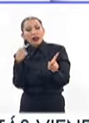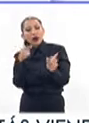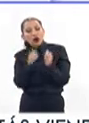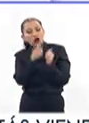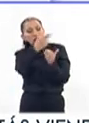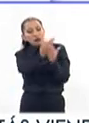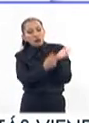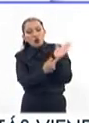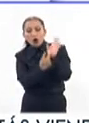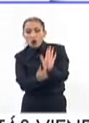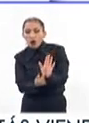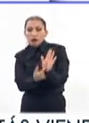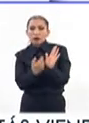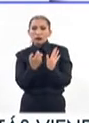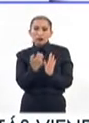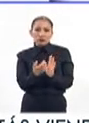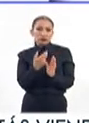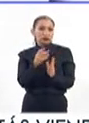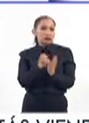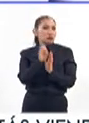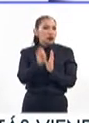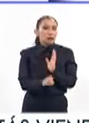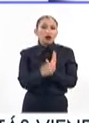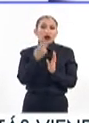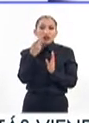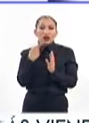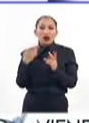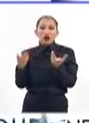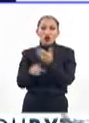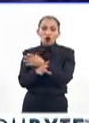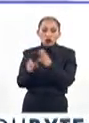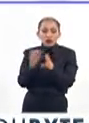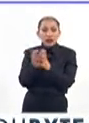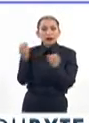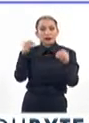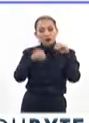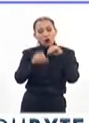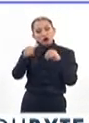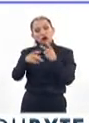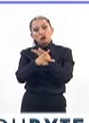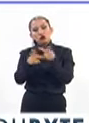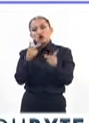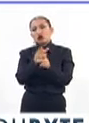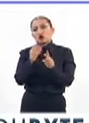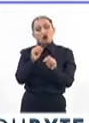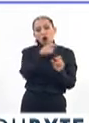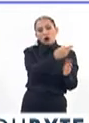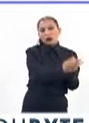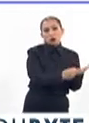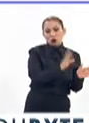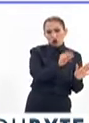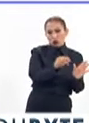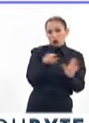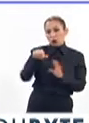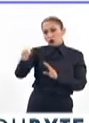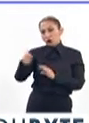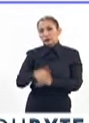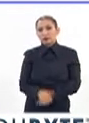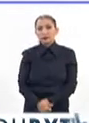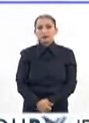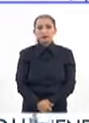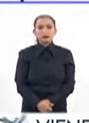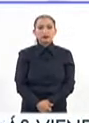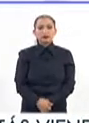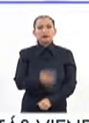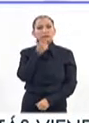través del personaje, y con esto pues hablamos un poco de la mercancía y de otras cosas que ya no son propiamente el cartón, ¿no?